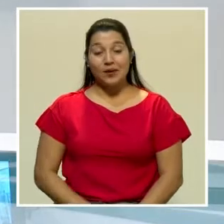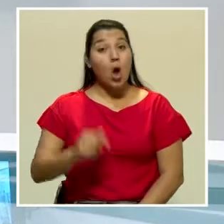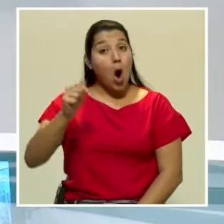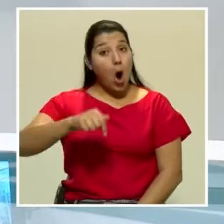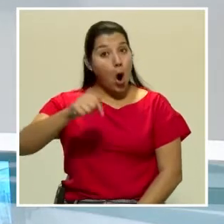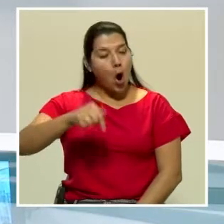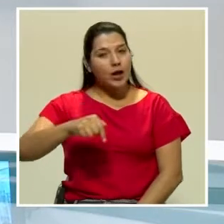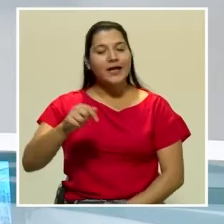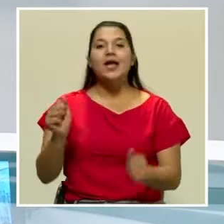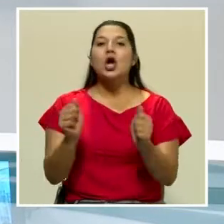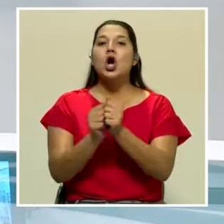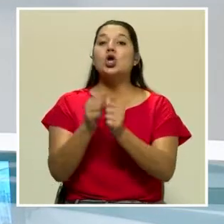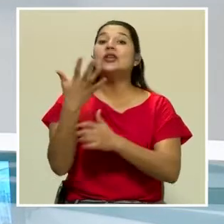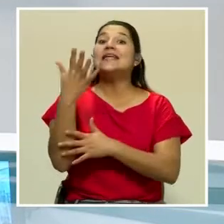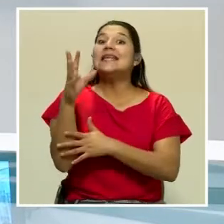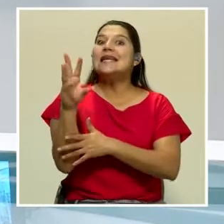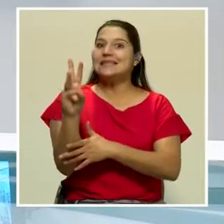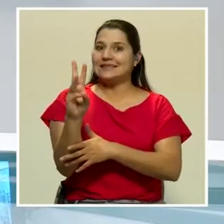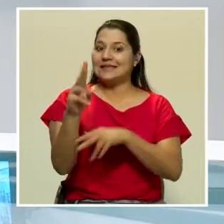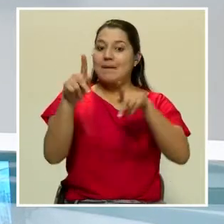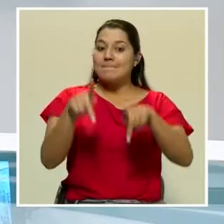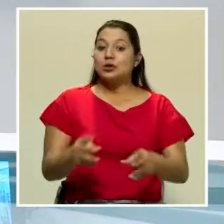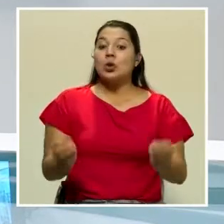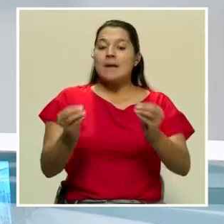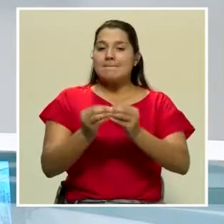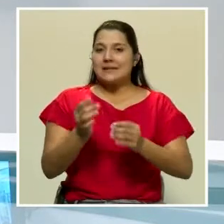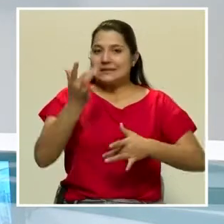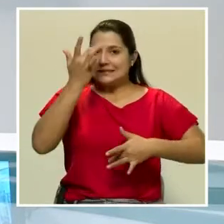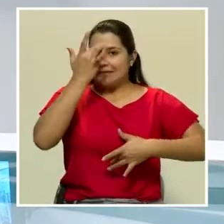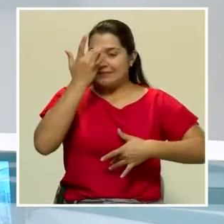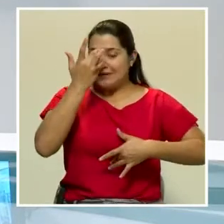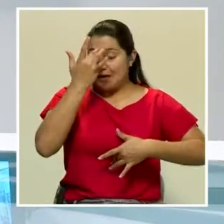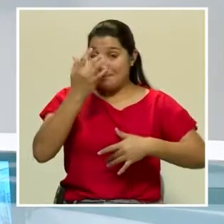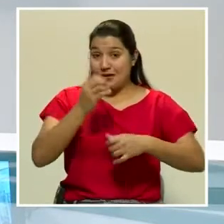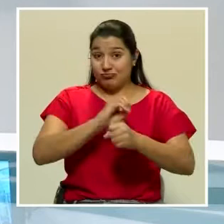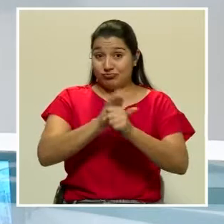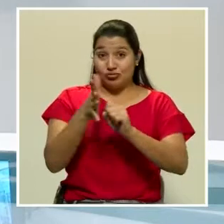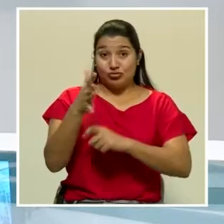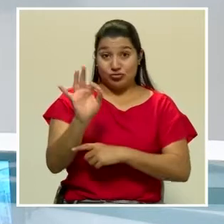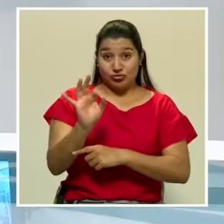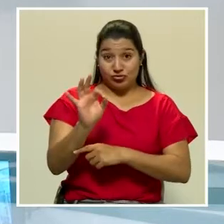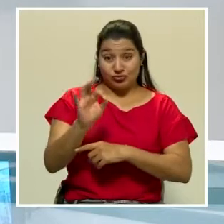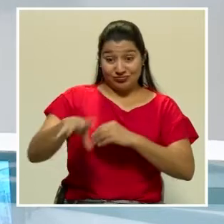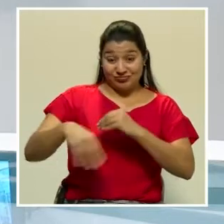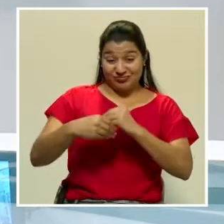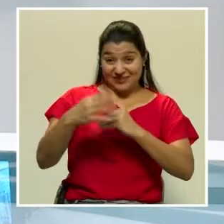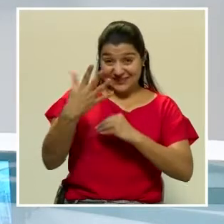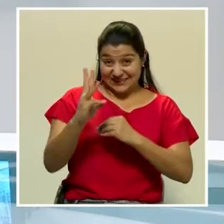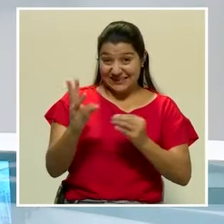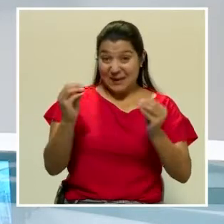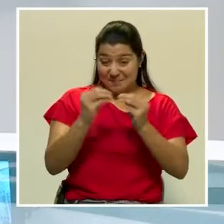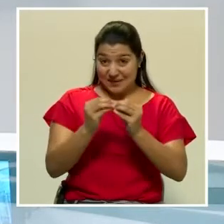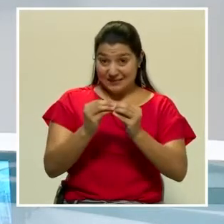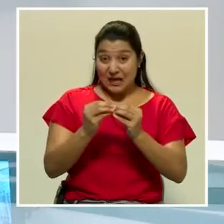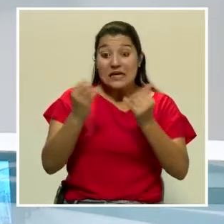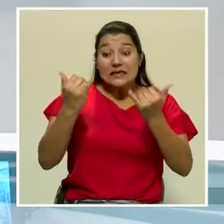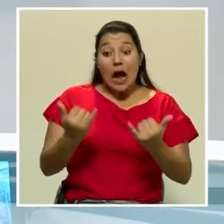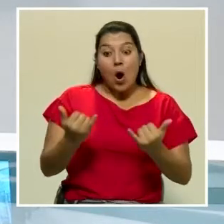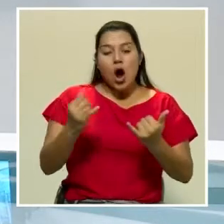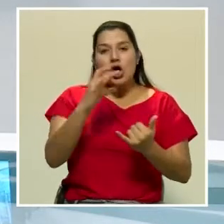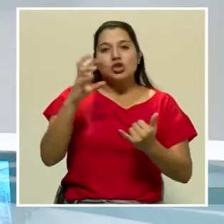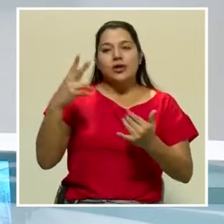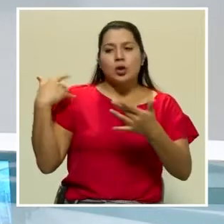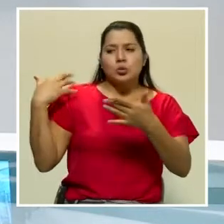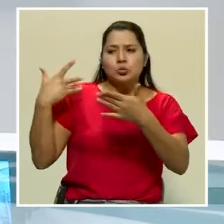Hoy, con 16 nuevos casos confirmados de COVID-19, Costa Rica llega tras 83 días de